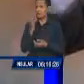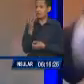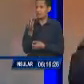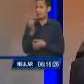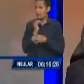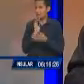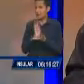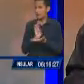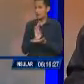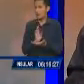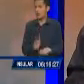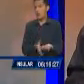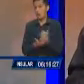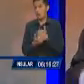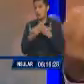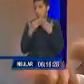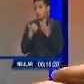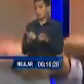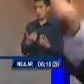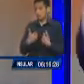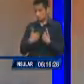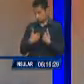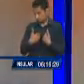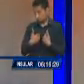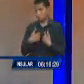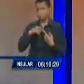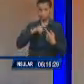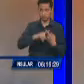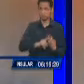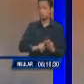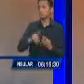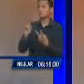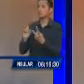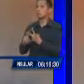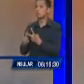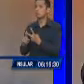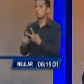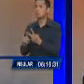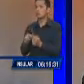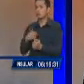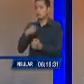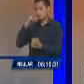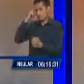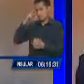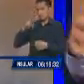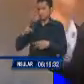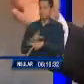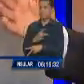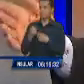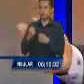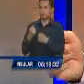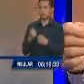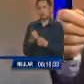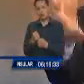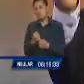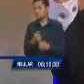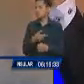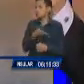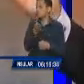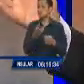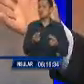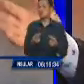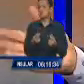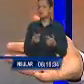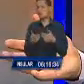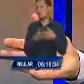en beneficio de su propio desarrollo. Y del otro lado, una visión peligrosísima. Es decir, como tienen mucha liquidez, no tiene